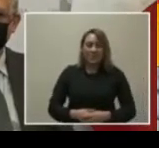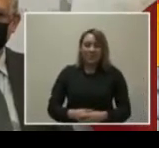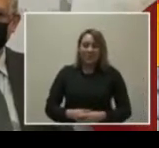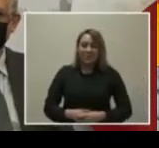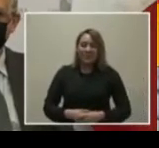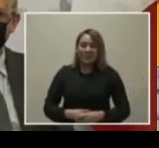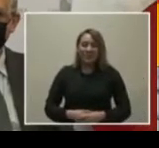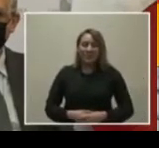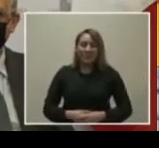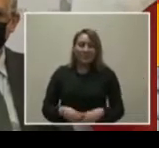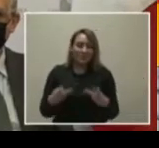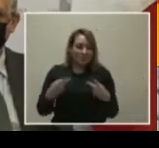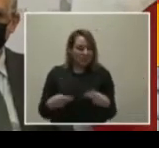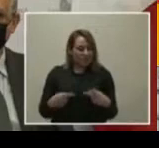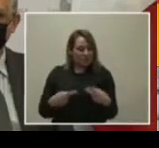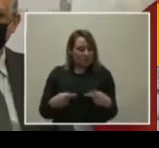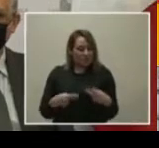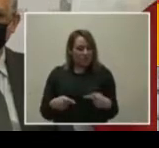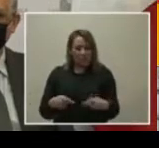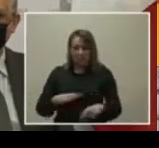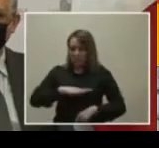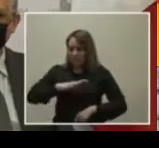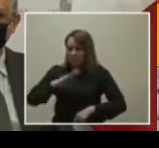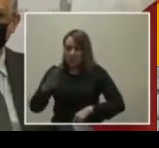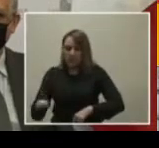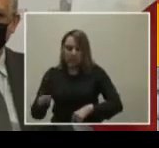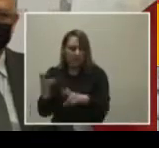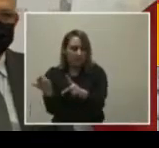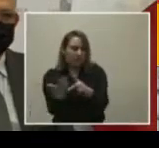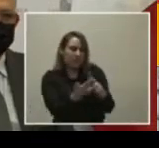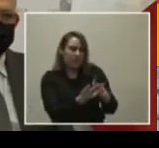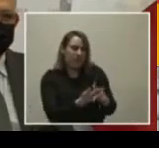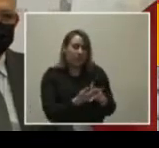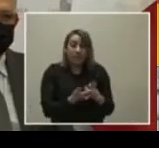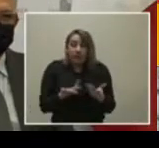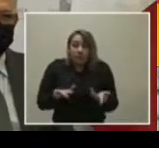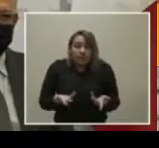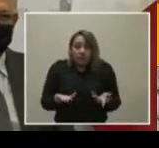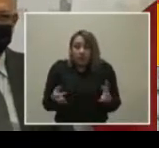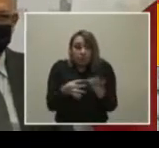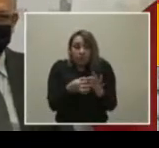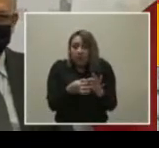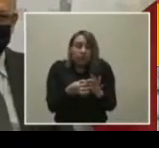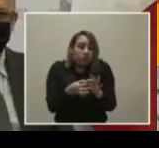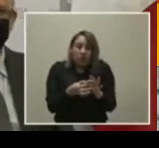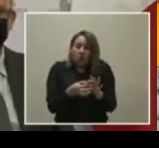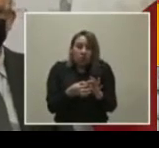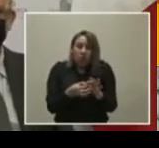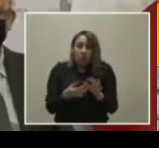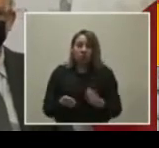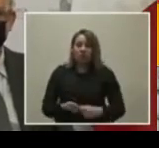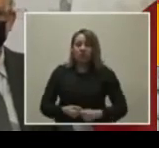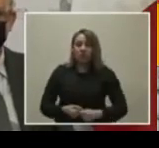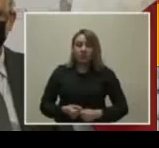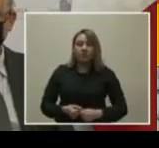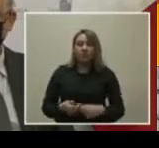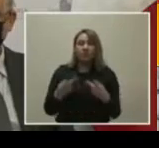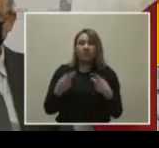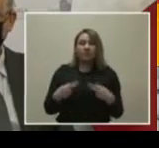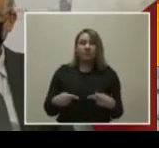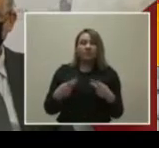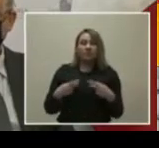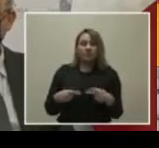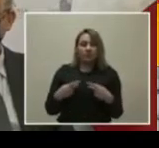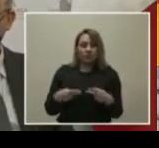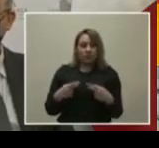casos la profesión era la misma. En ambos casos a bordo del vehículo, en ambos casos